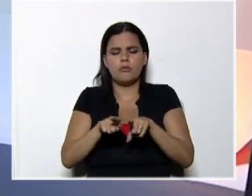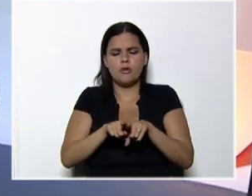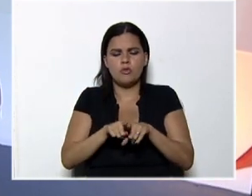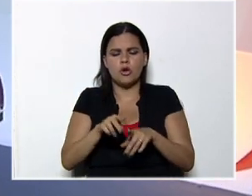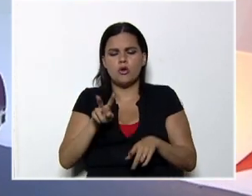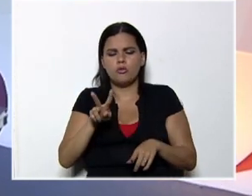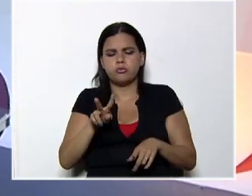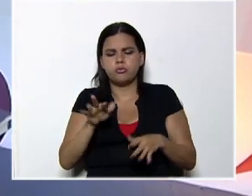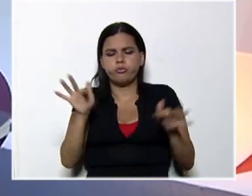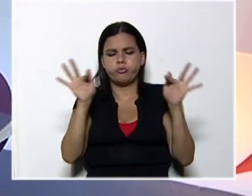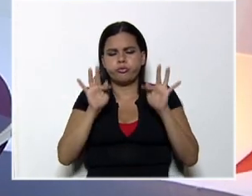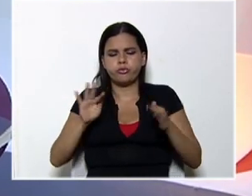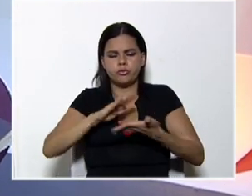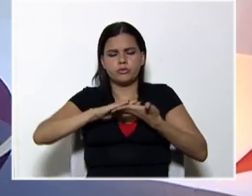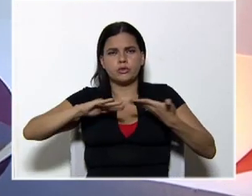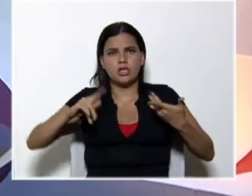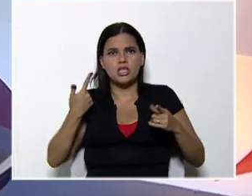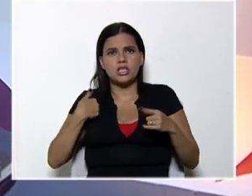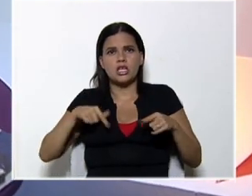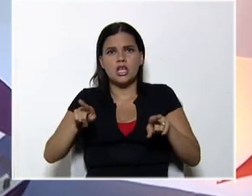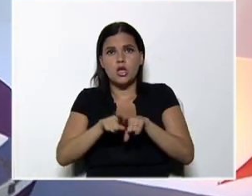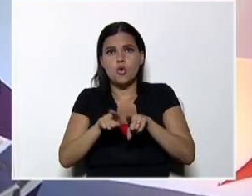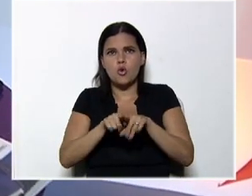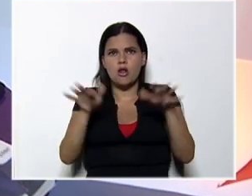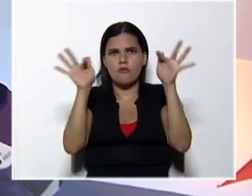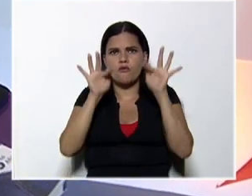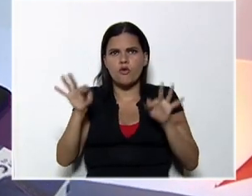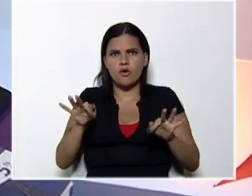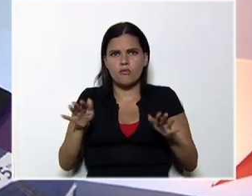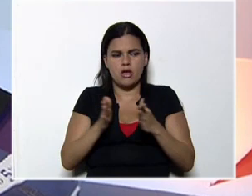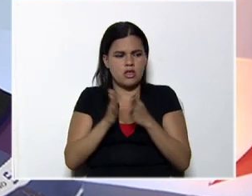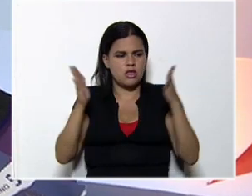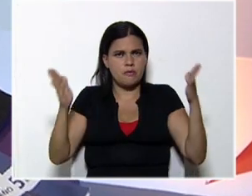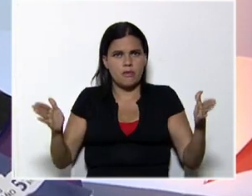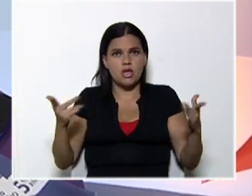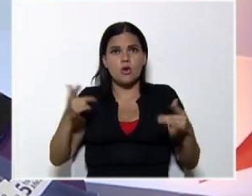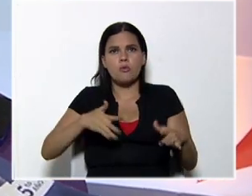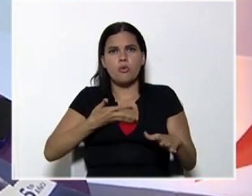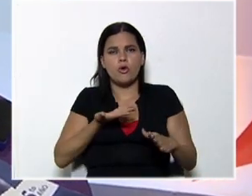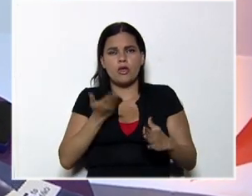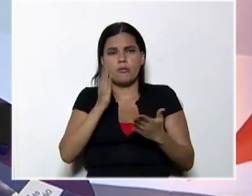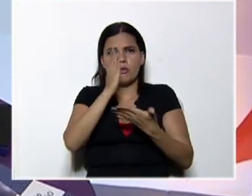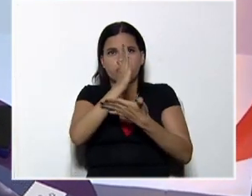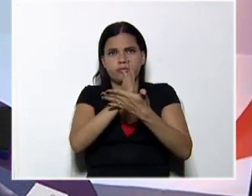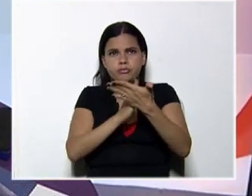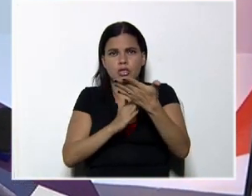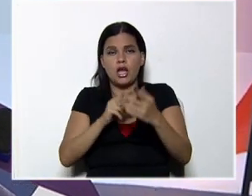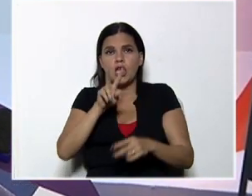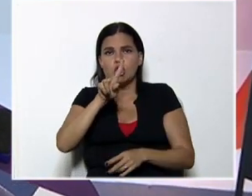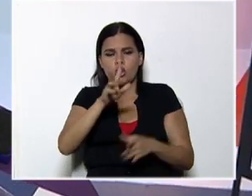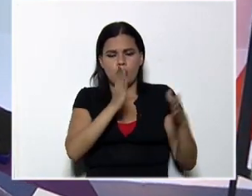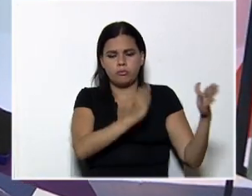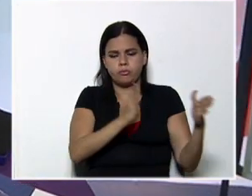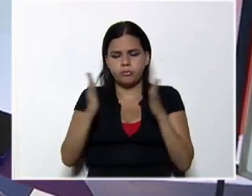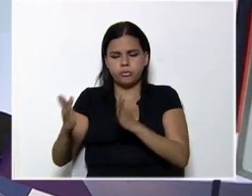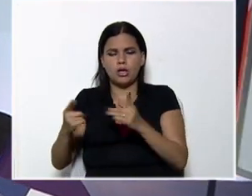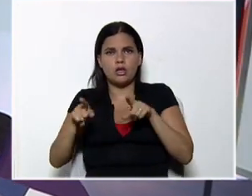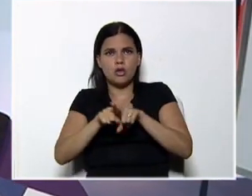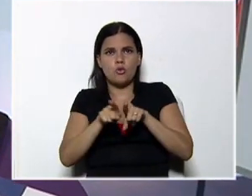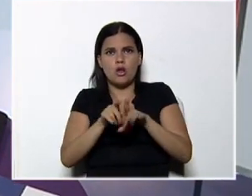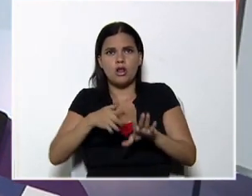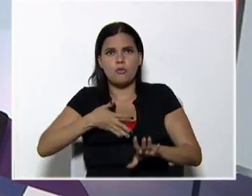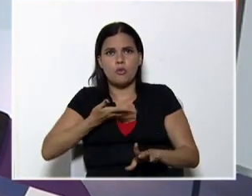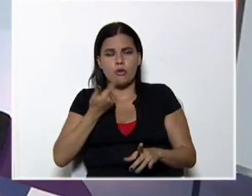o tamaño. También podemos dividir una figura geométrica en dos partes iguales y podemos apreciar que entre ellas